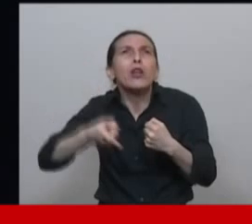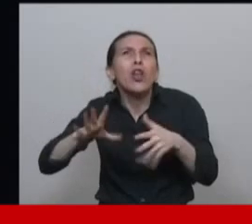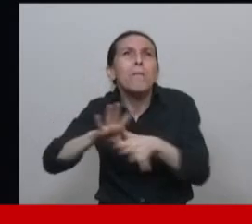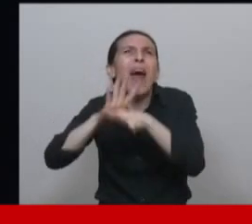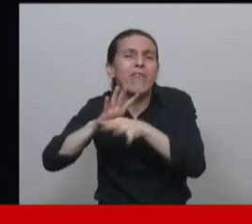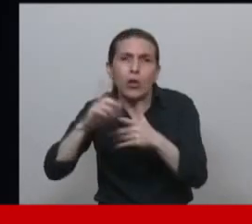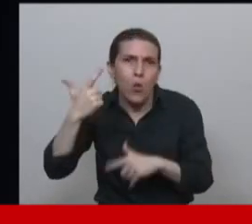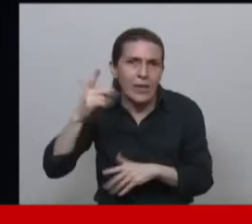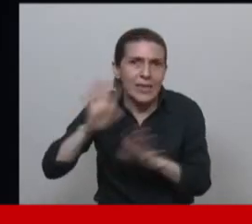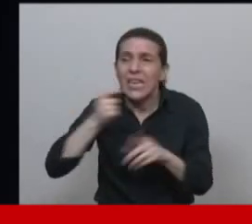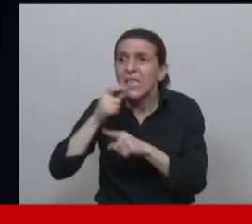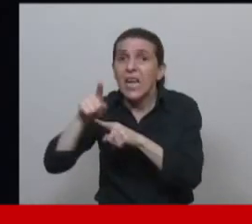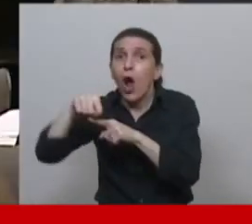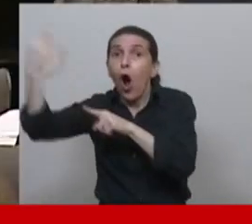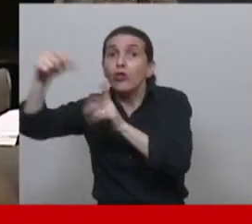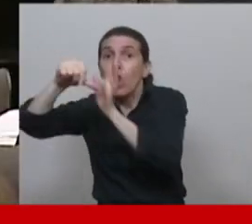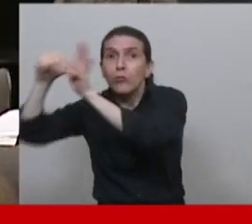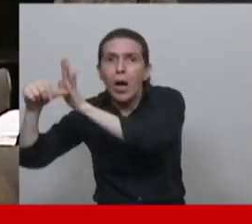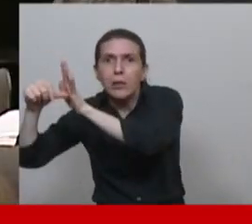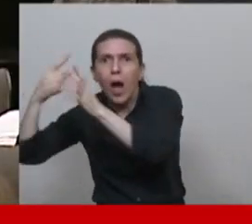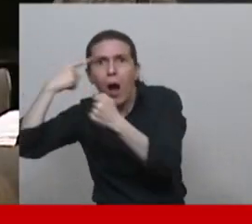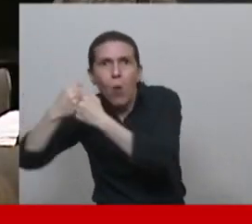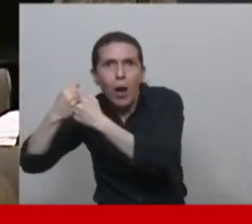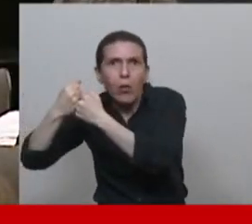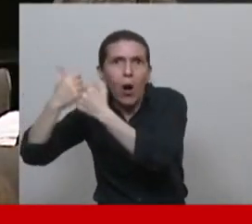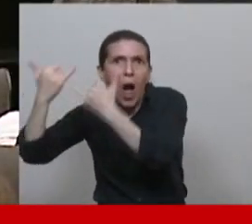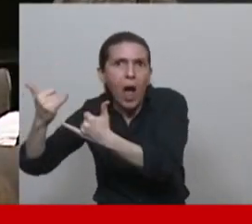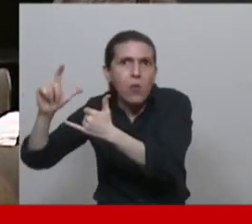fuese perfecto por una parte, la otra no lo aceptaría. Lo que nosotros